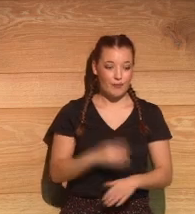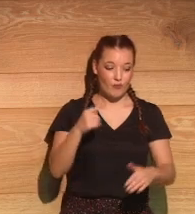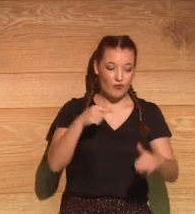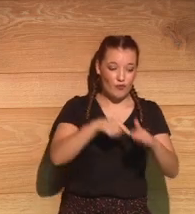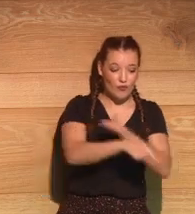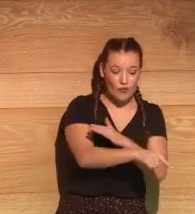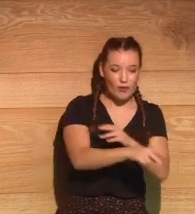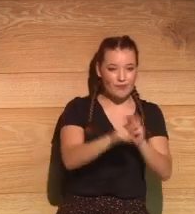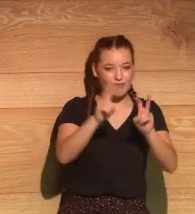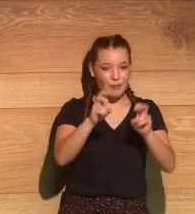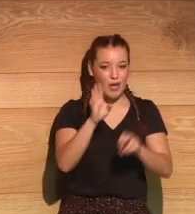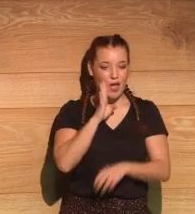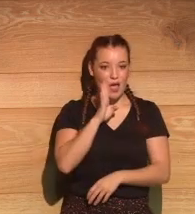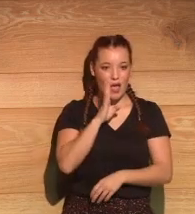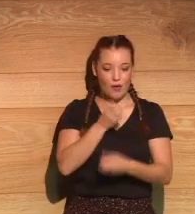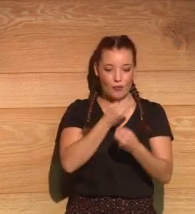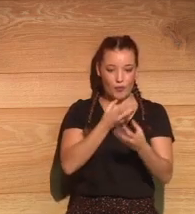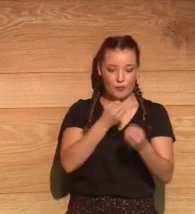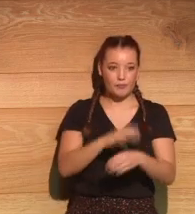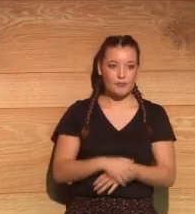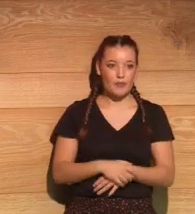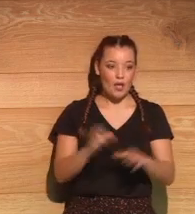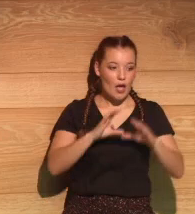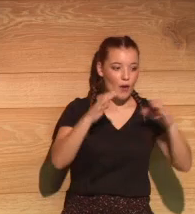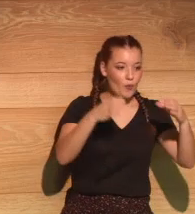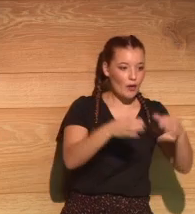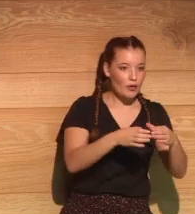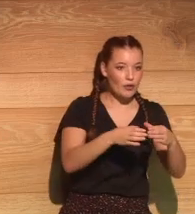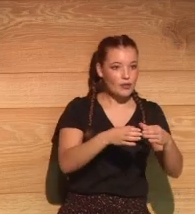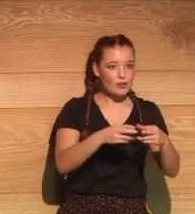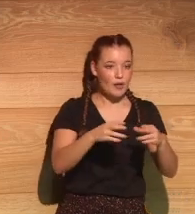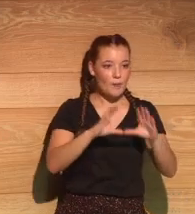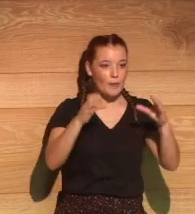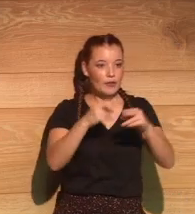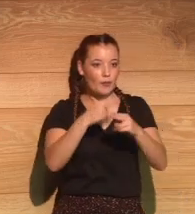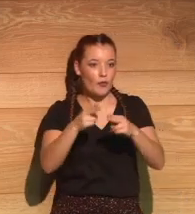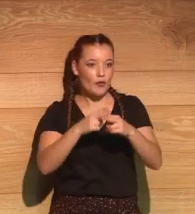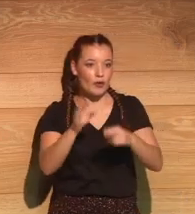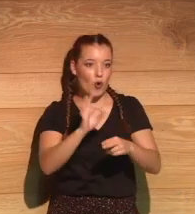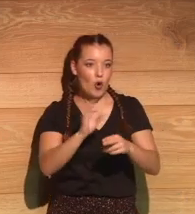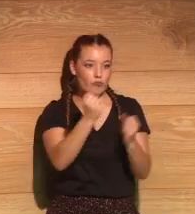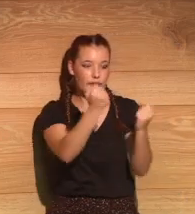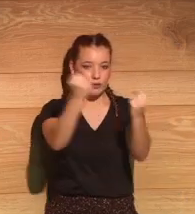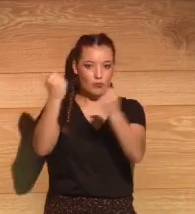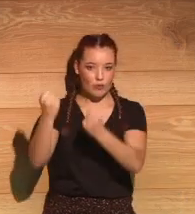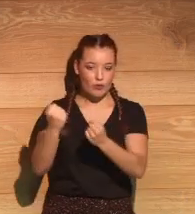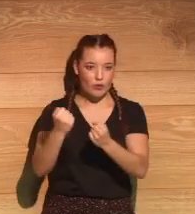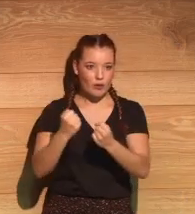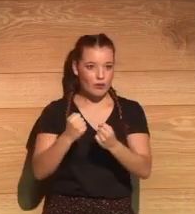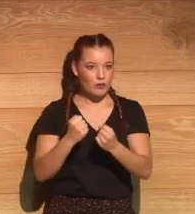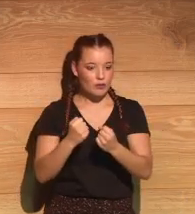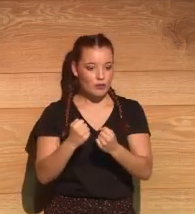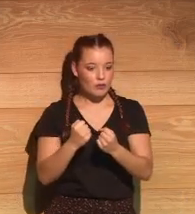acabamos de comentar. Hay agrupaciones, partidos e instituciones en las que los jóvenes se consideran un grupo identitario y, por tanto, que debe